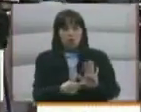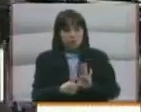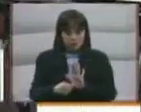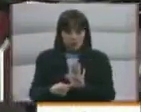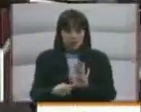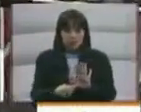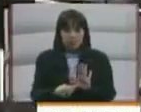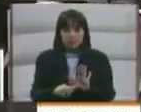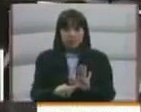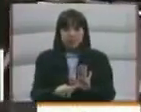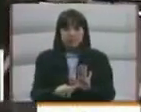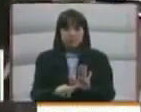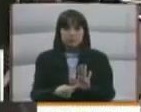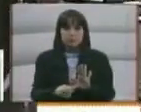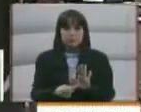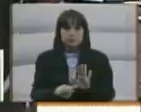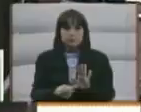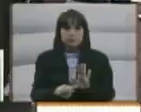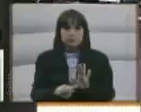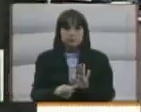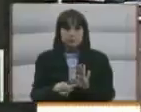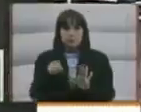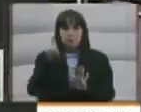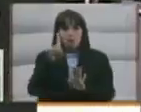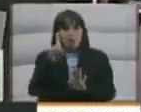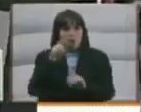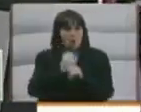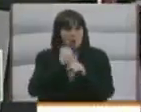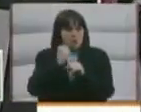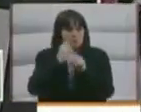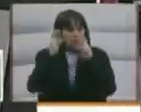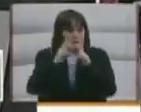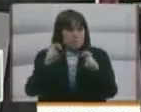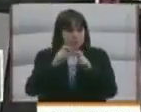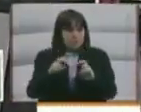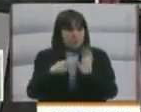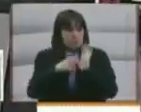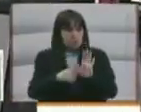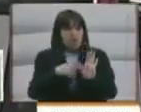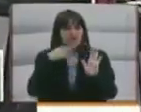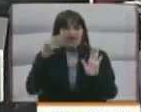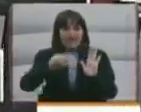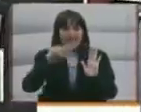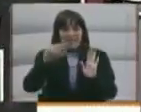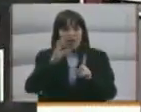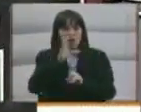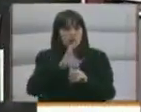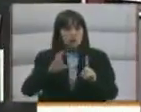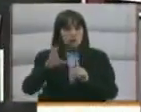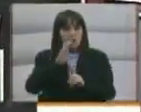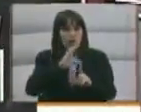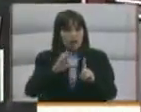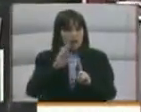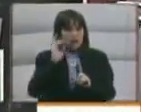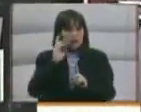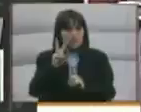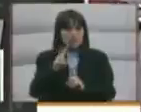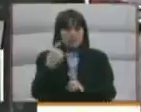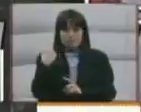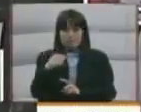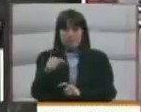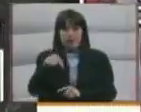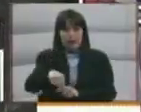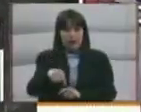yo les voy a mostrar un trabajo de una realidad cultural que existe aquí en la